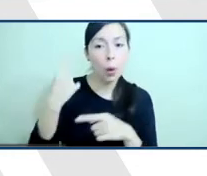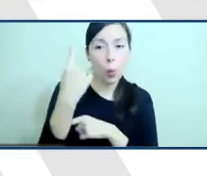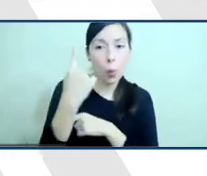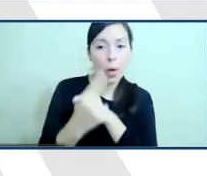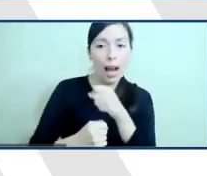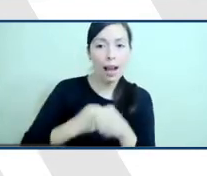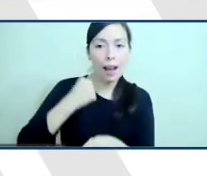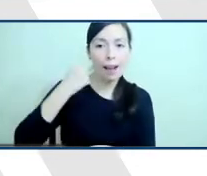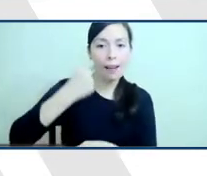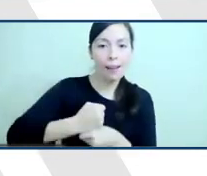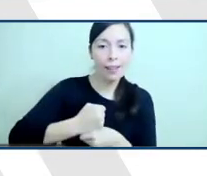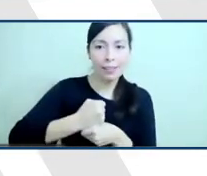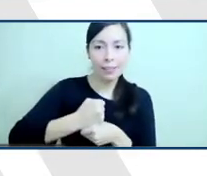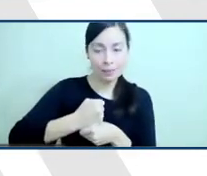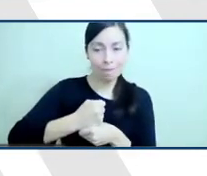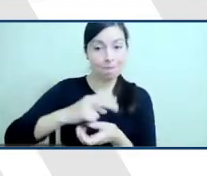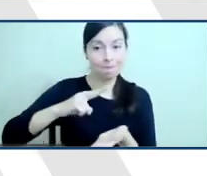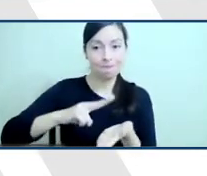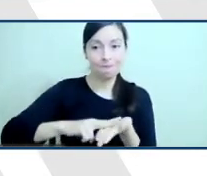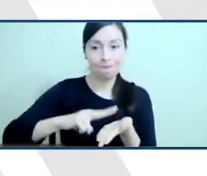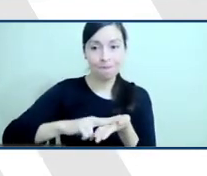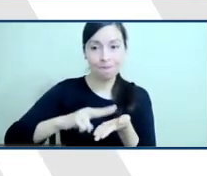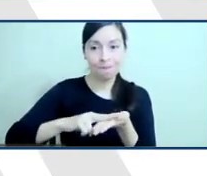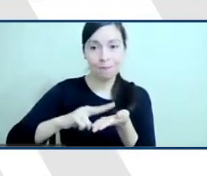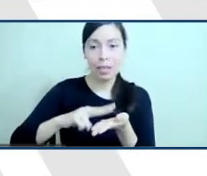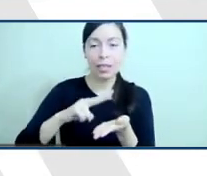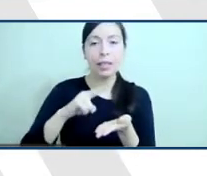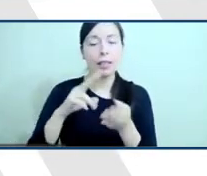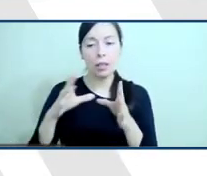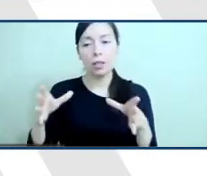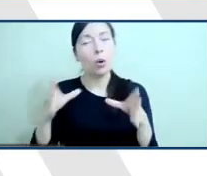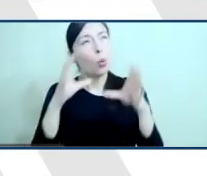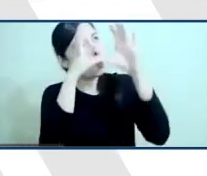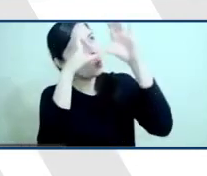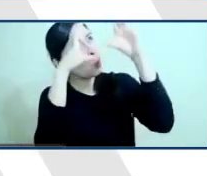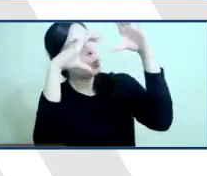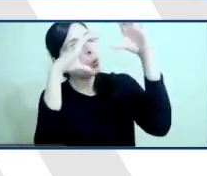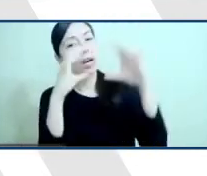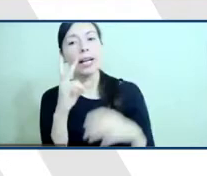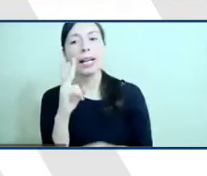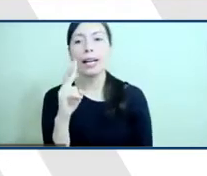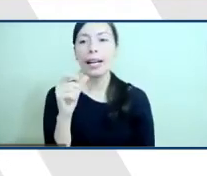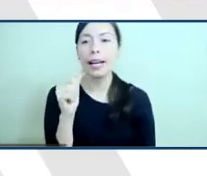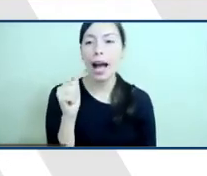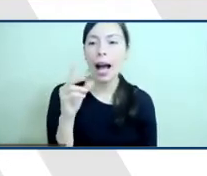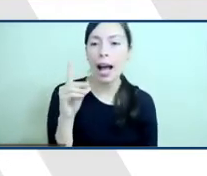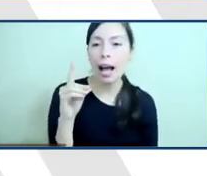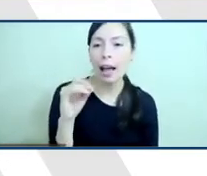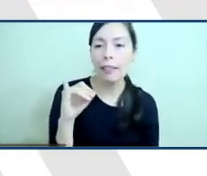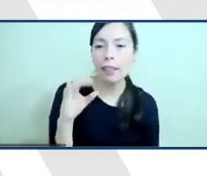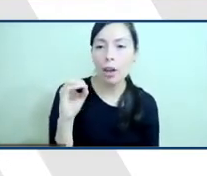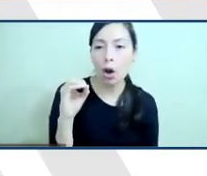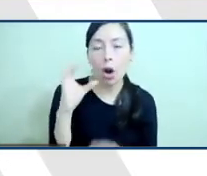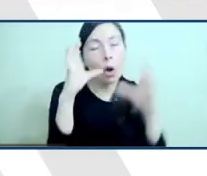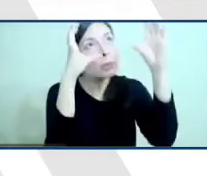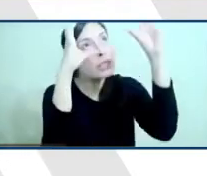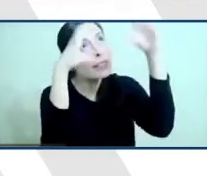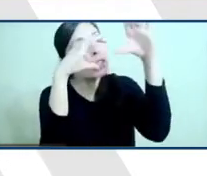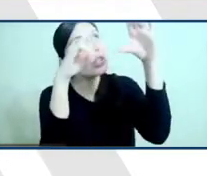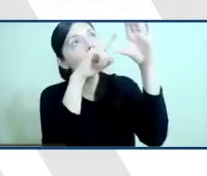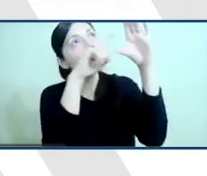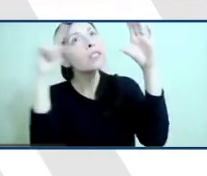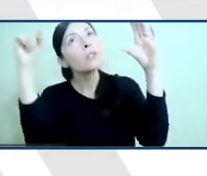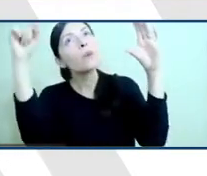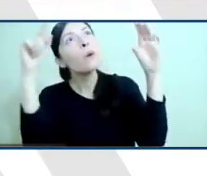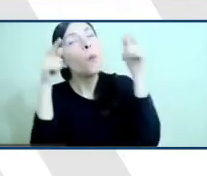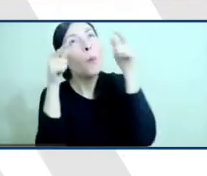un verdadero radioobservatorio en el cual había antenas muy especializadas para hacer seguimiento de los